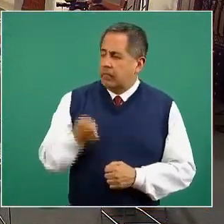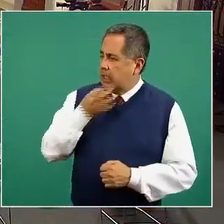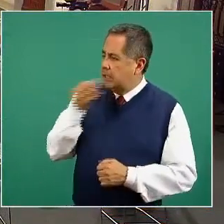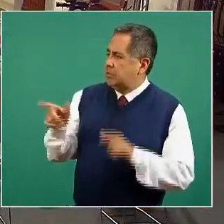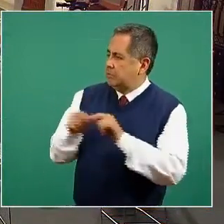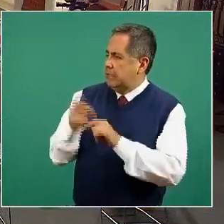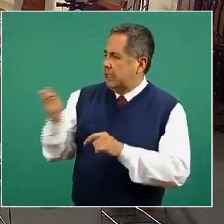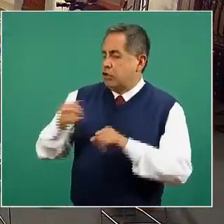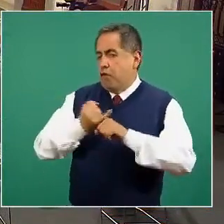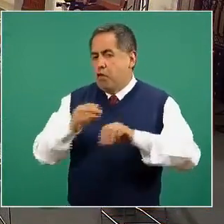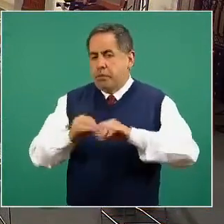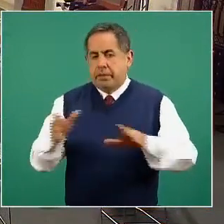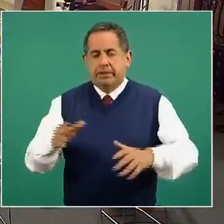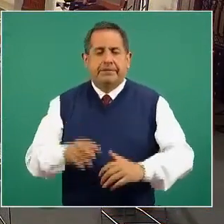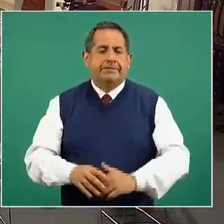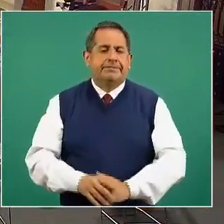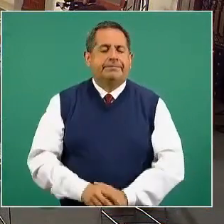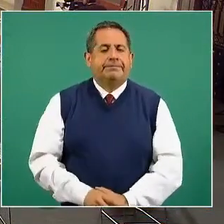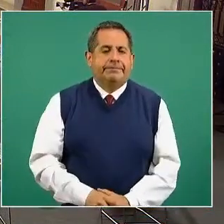noche.